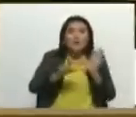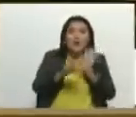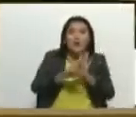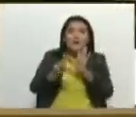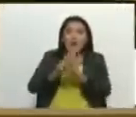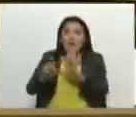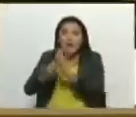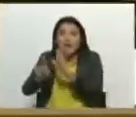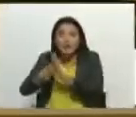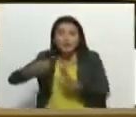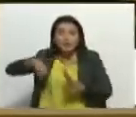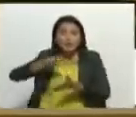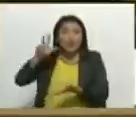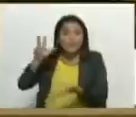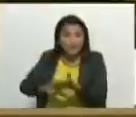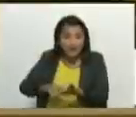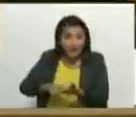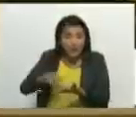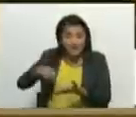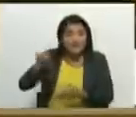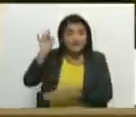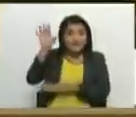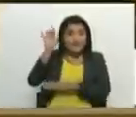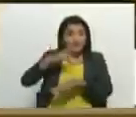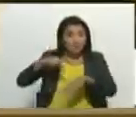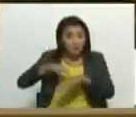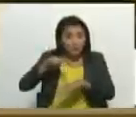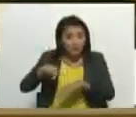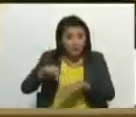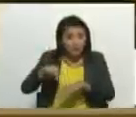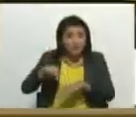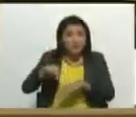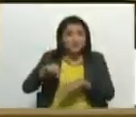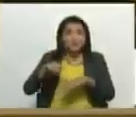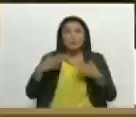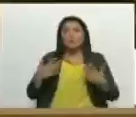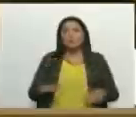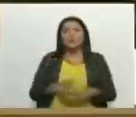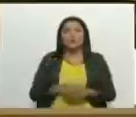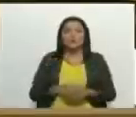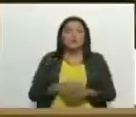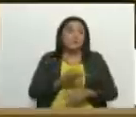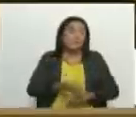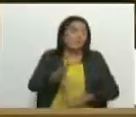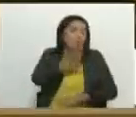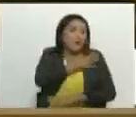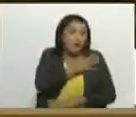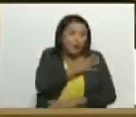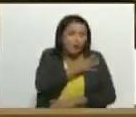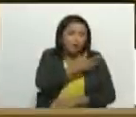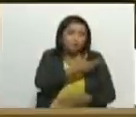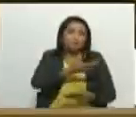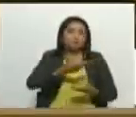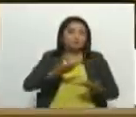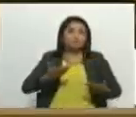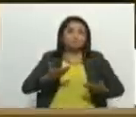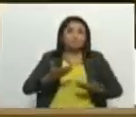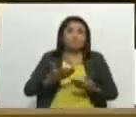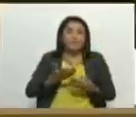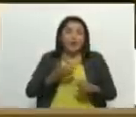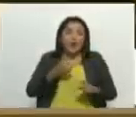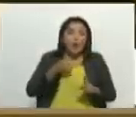esas leyes aprobadas en esta Asamblea Nacional, sería incluso más perjudicial para la vida ciudadana,